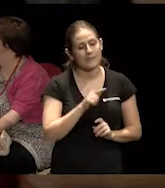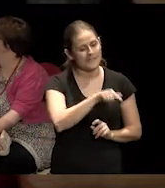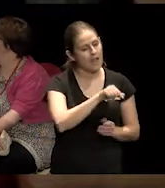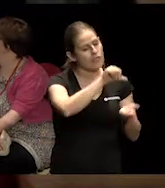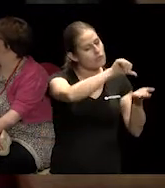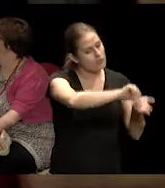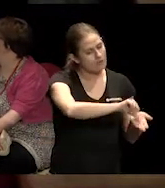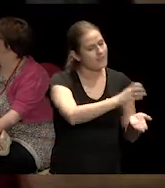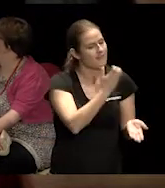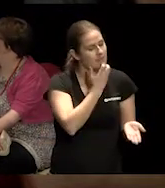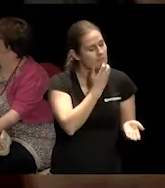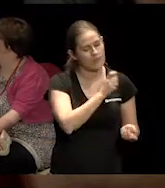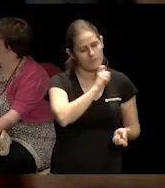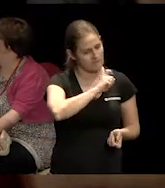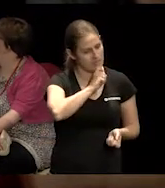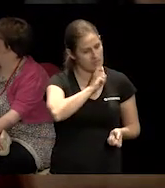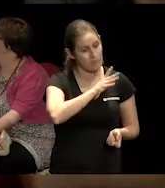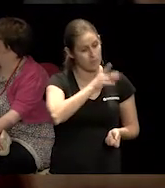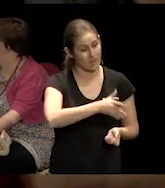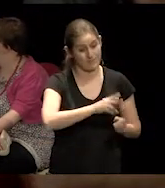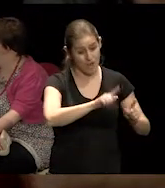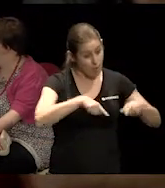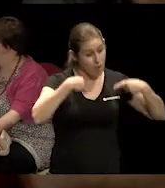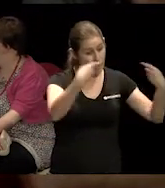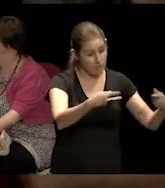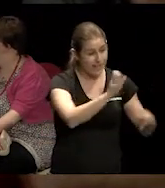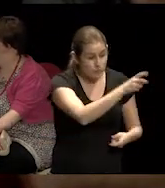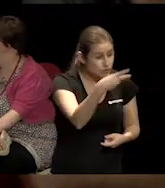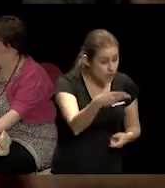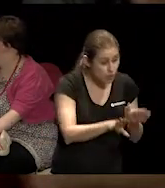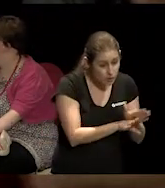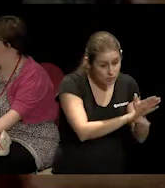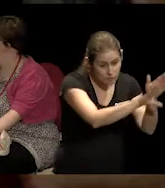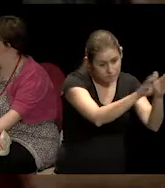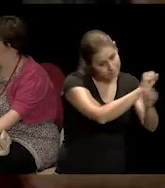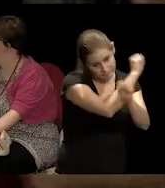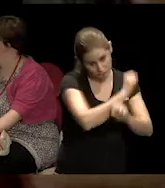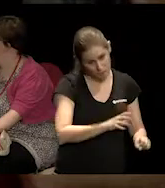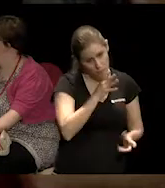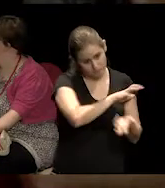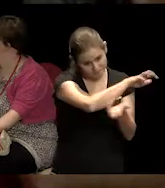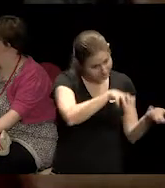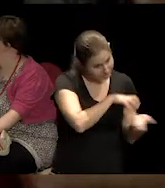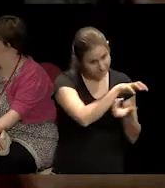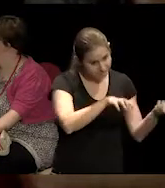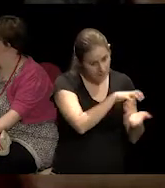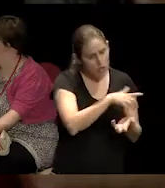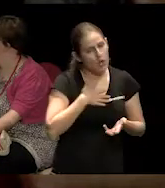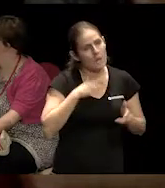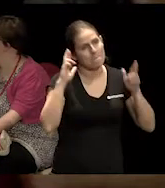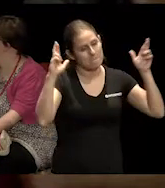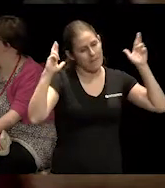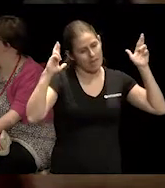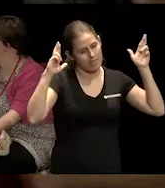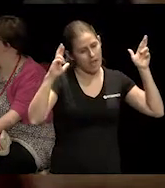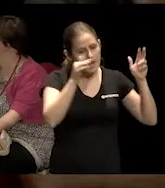desvaneció por este caos del que os hablaba. Tengo la esperanza de que quedara algo de huella, por lo menos en los niños y niñas